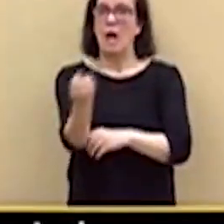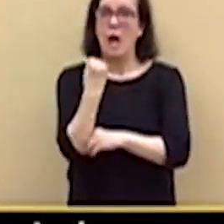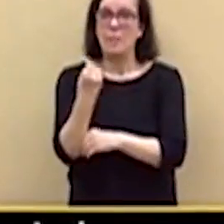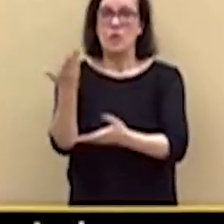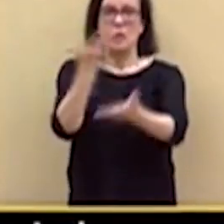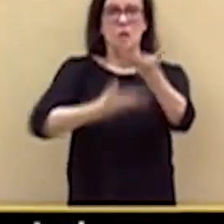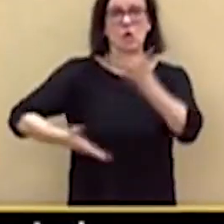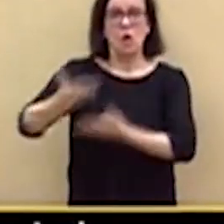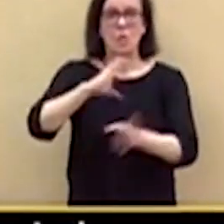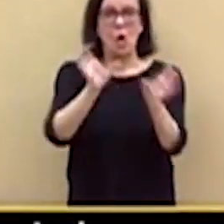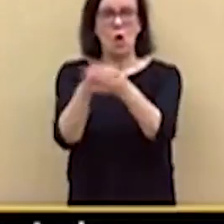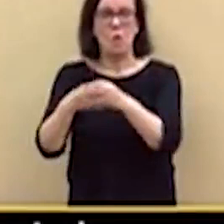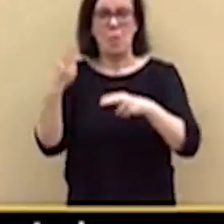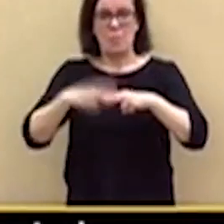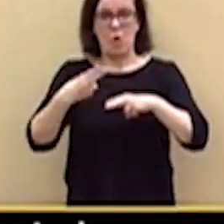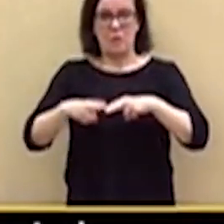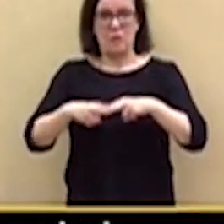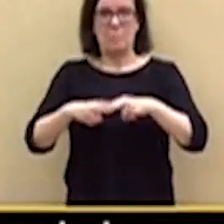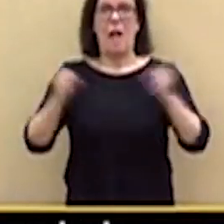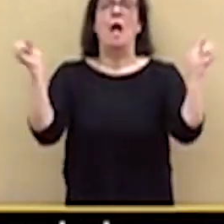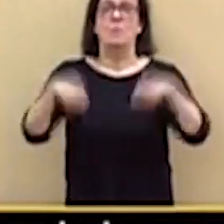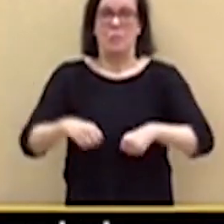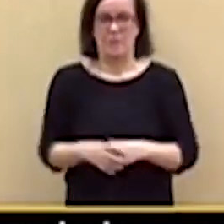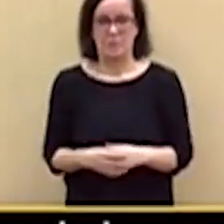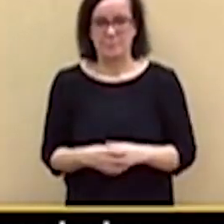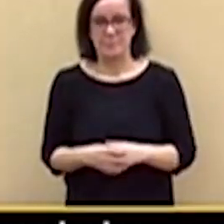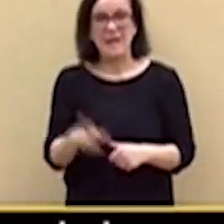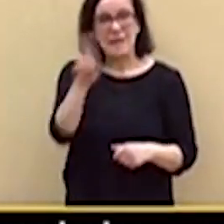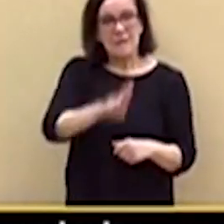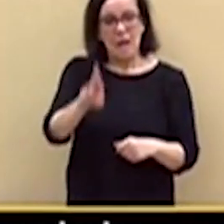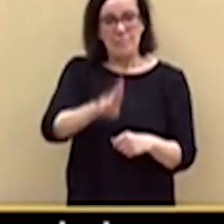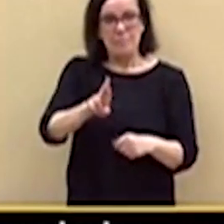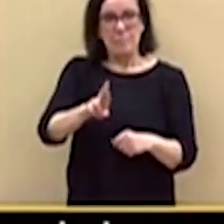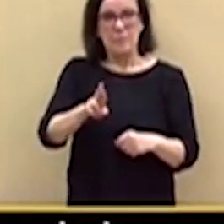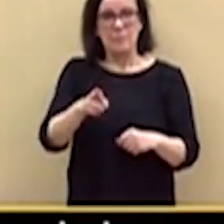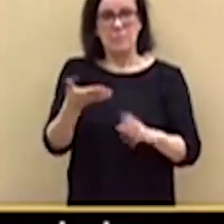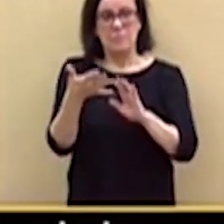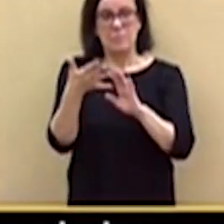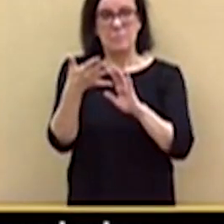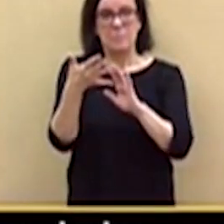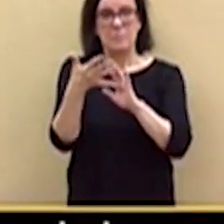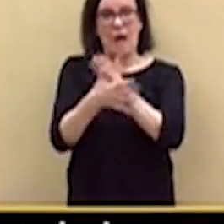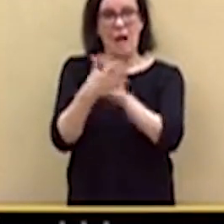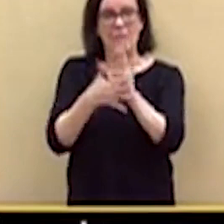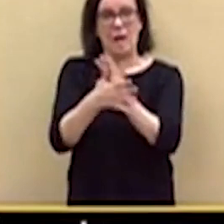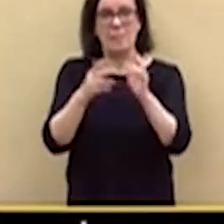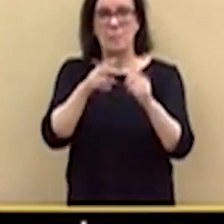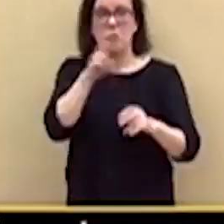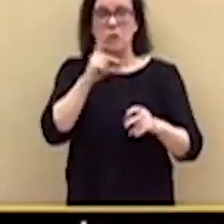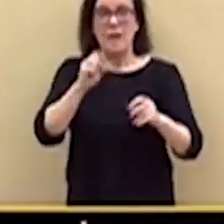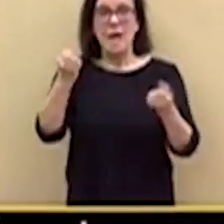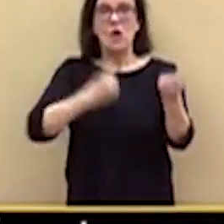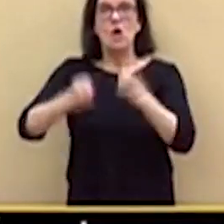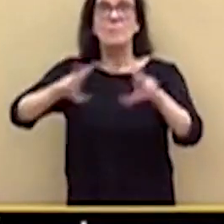fuerzas políticas para su aprobación. Les repito, estamos hablando de reconstruir económica y socialmente nuestro